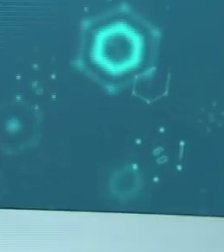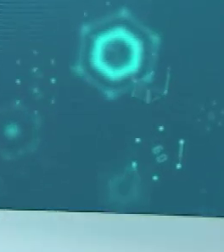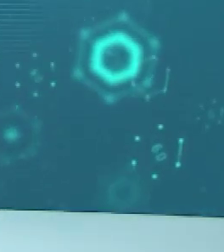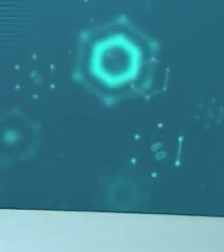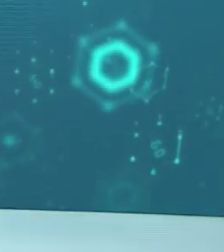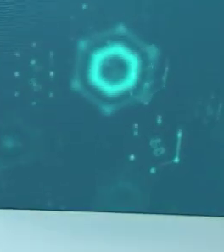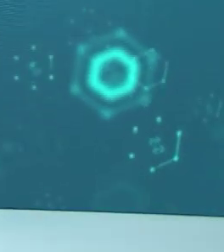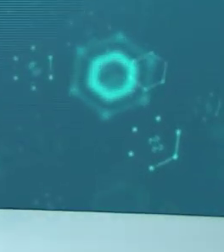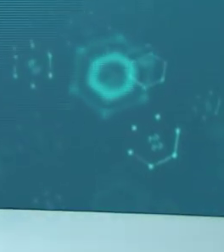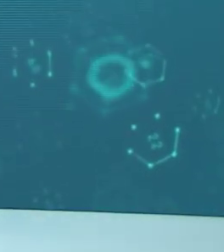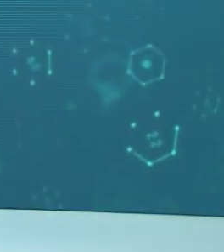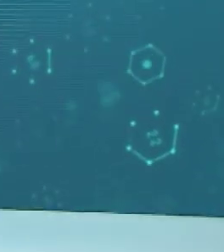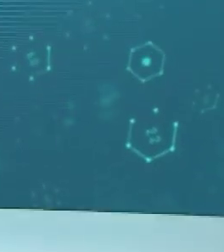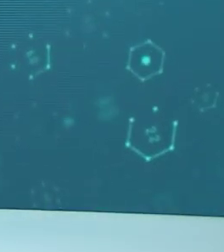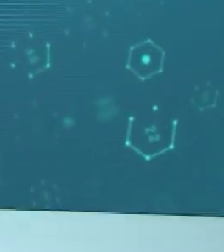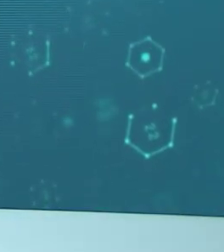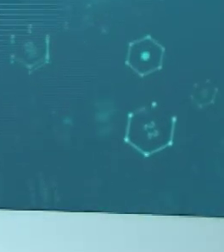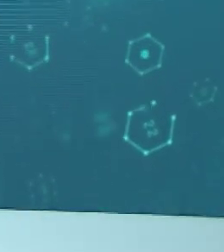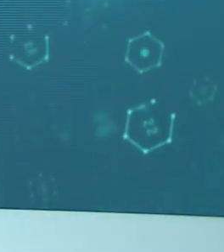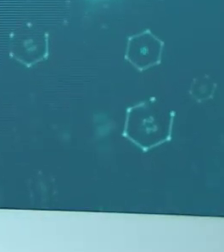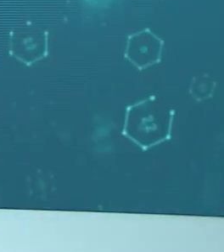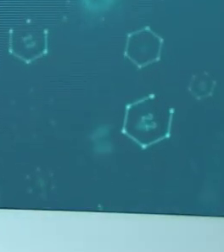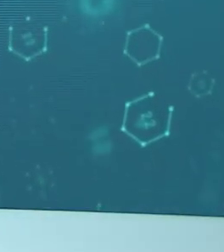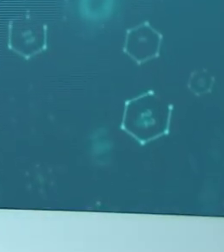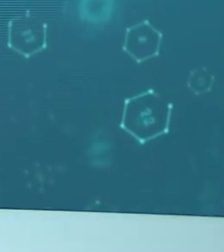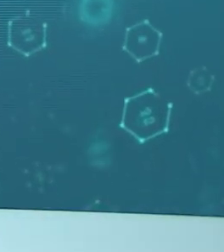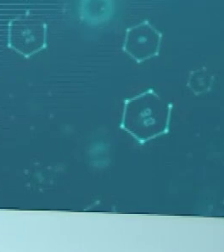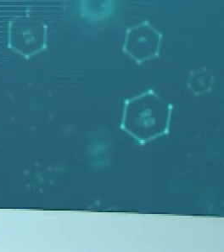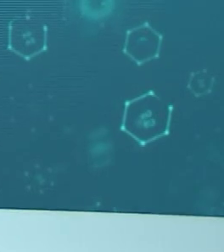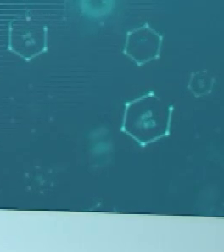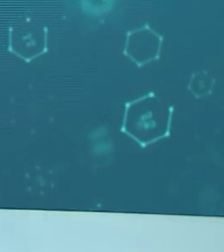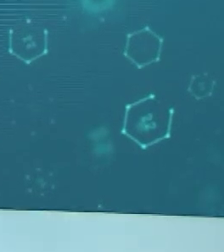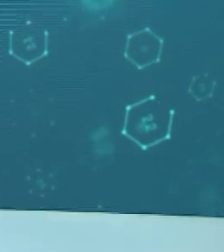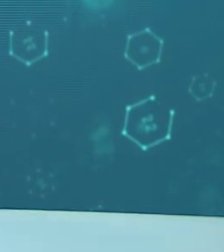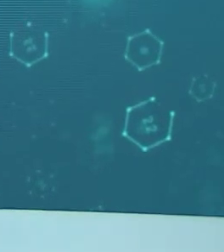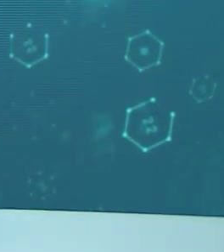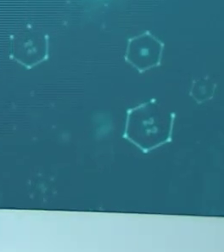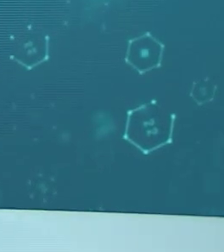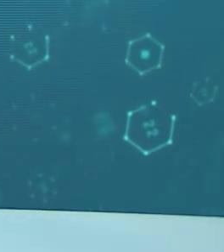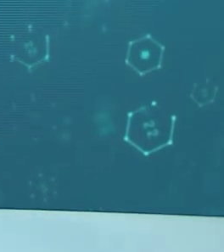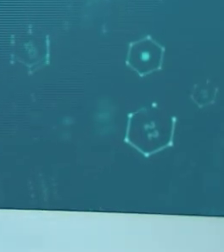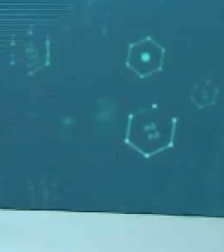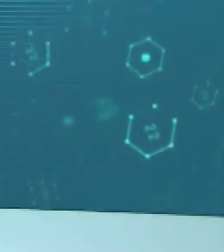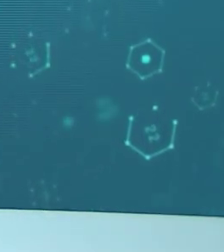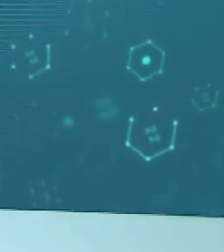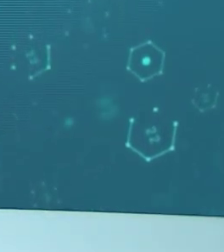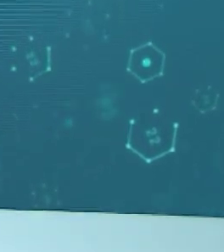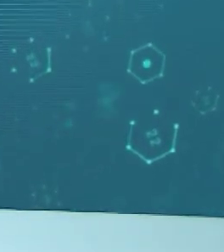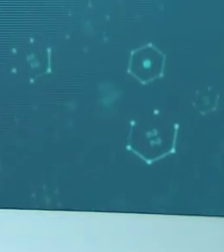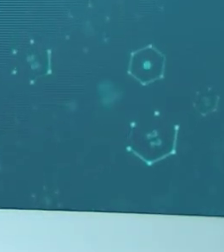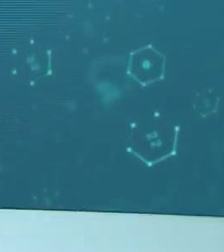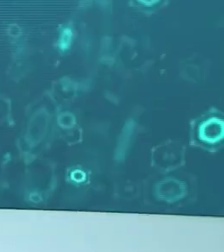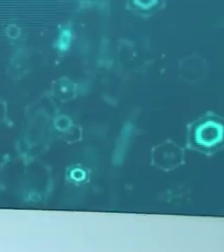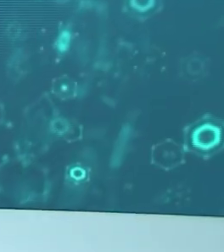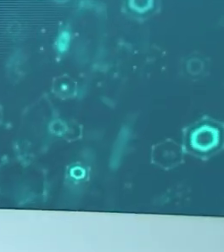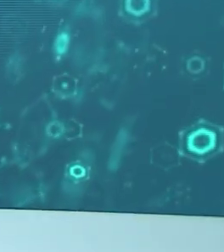y secretarías y subsecretarías que no estarían recibiendo ese dinero que, según señalan, por coparticipación le corresponde